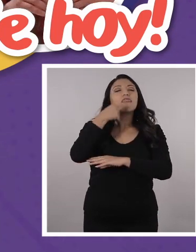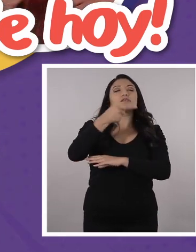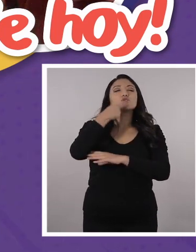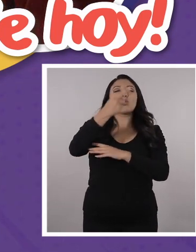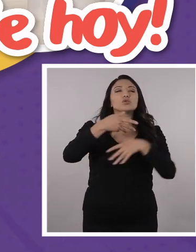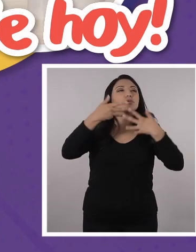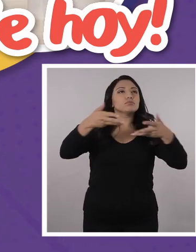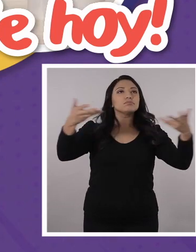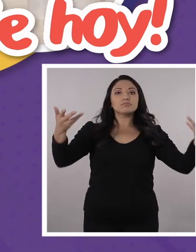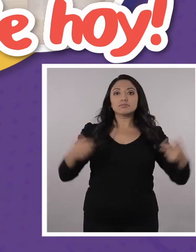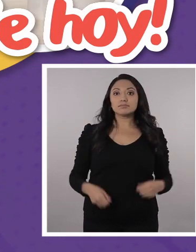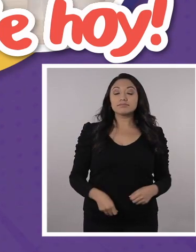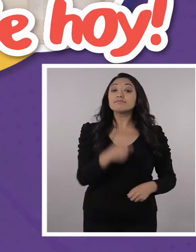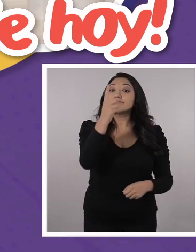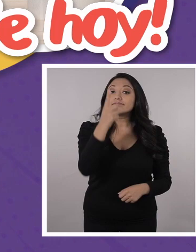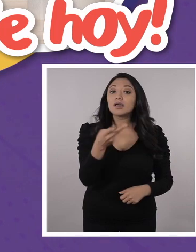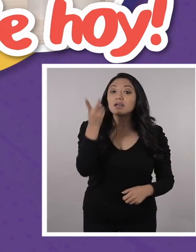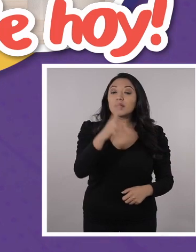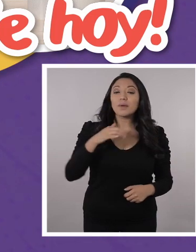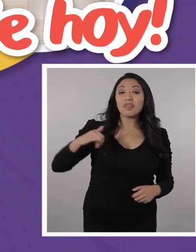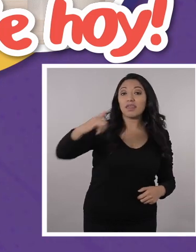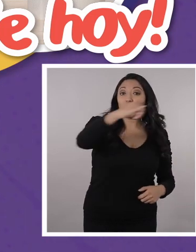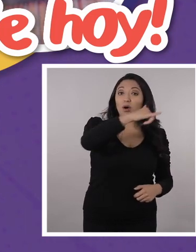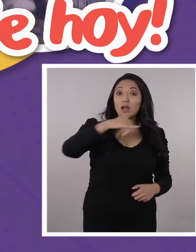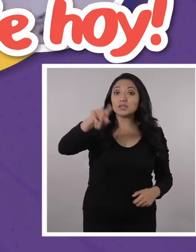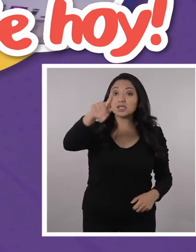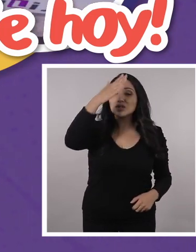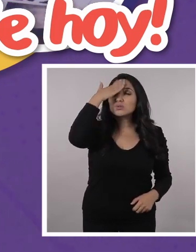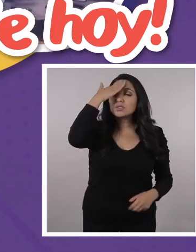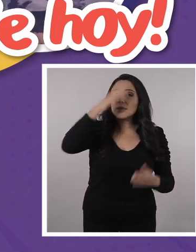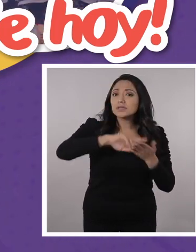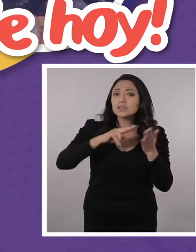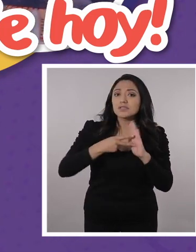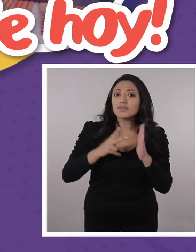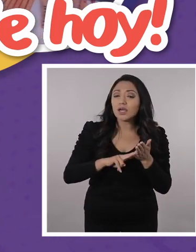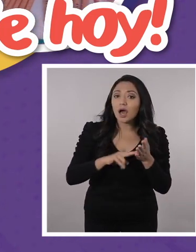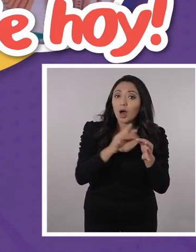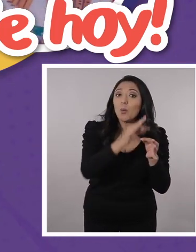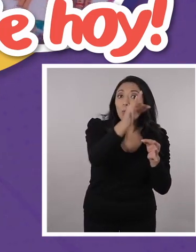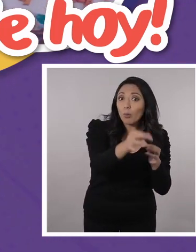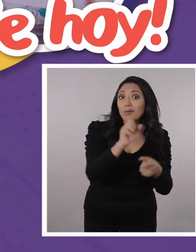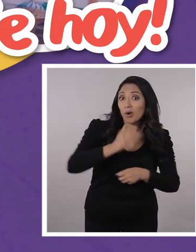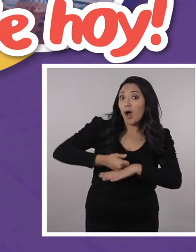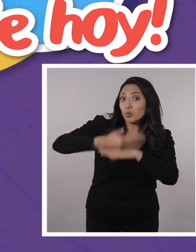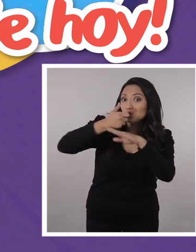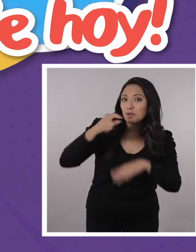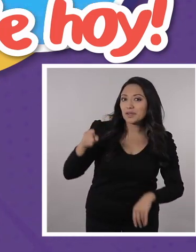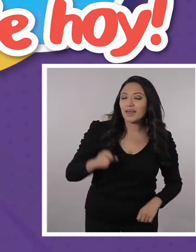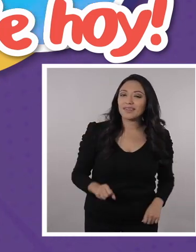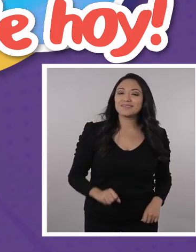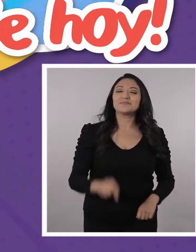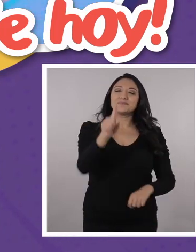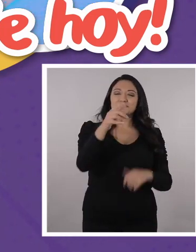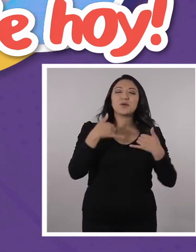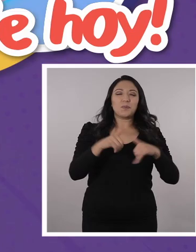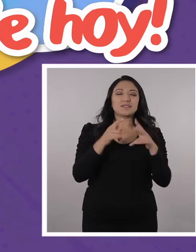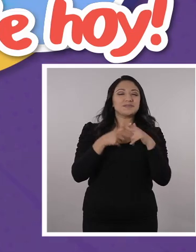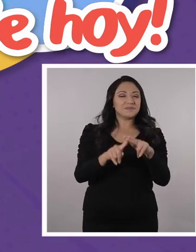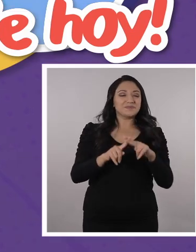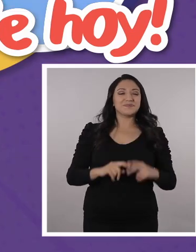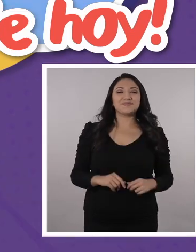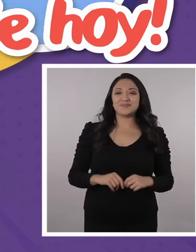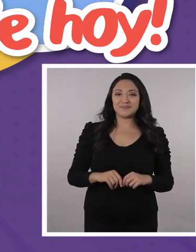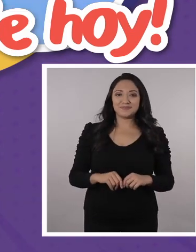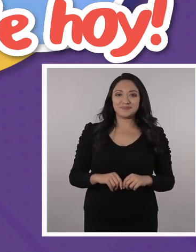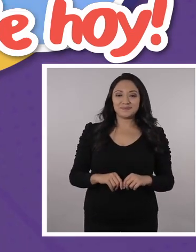Además, ¿sabían ustedes que la democracia se basa en que el pueblo es quien gobierna? No se muevan, que ya comienza